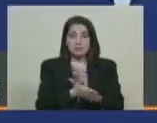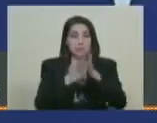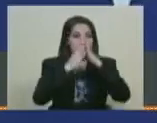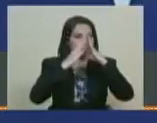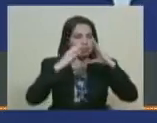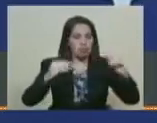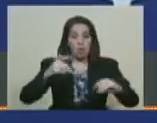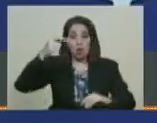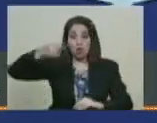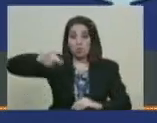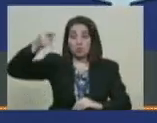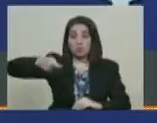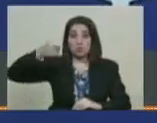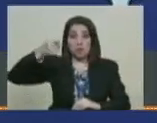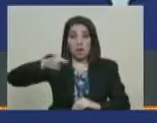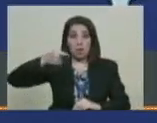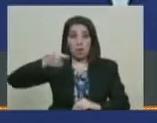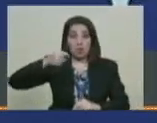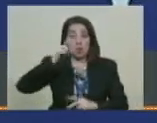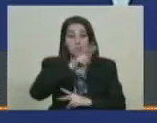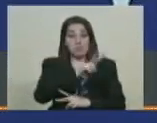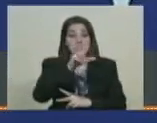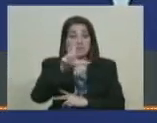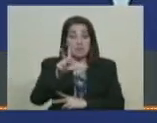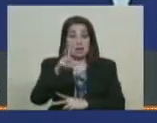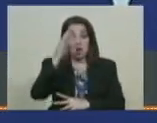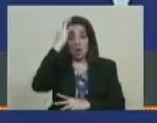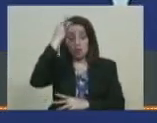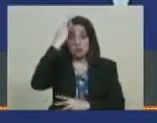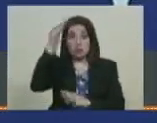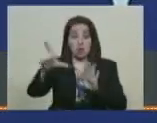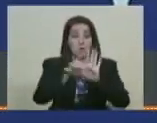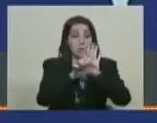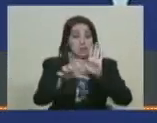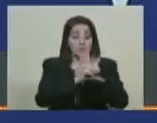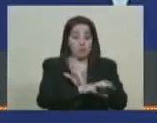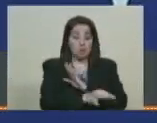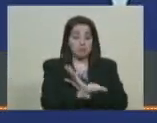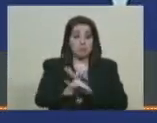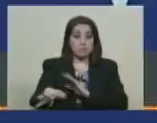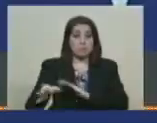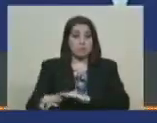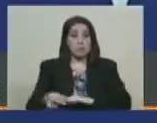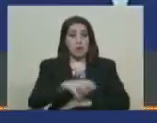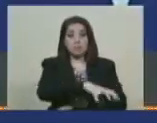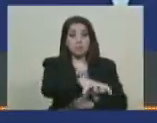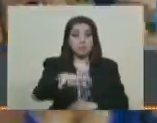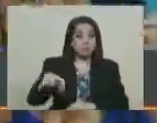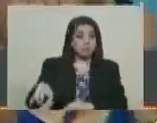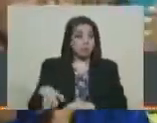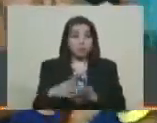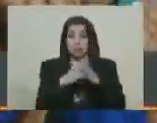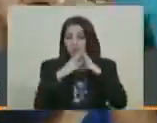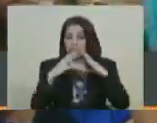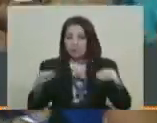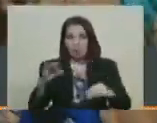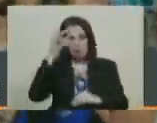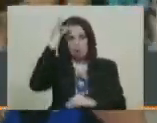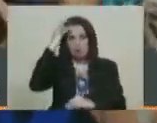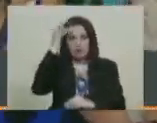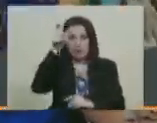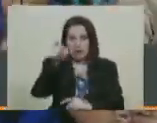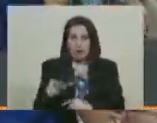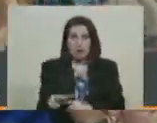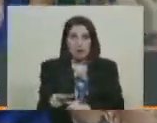todos los diputados y diputadas de los 23 consejos legislativos de los 23 estados del país y todos los concejales de